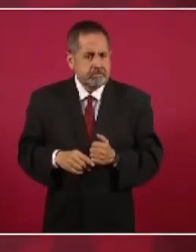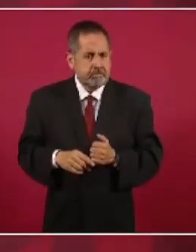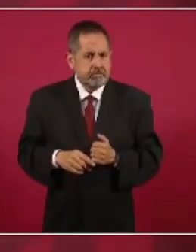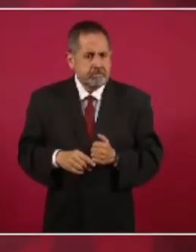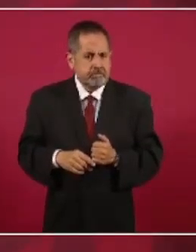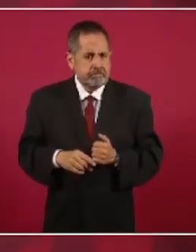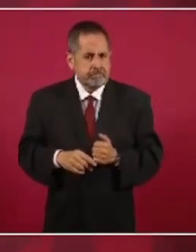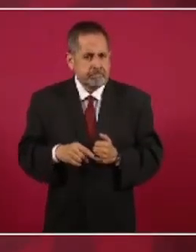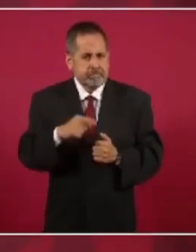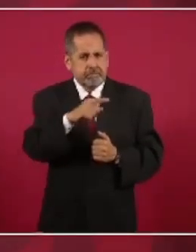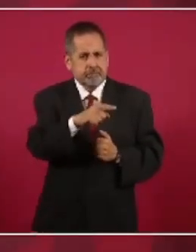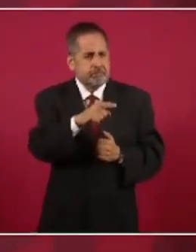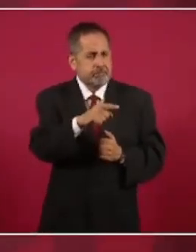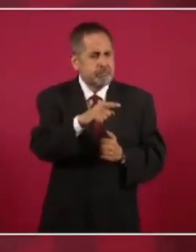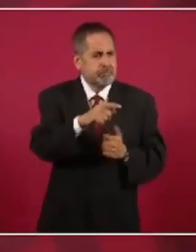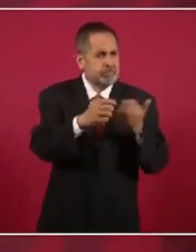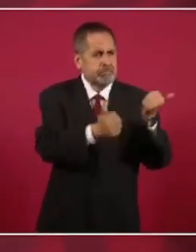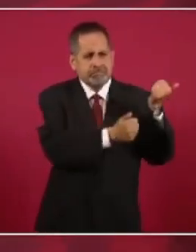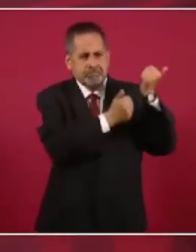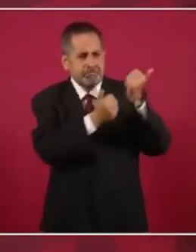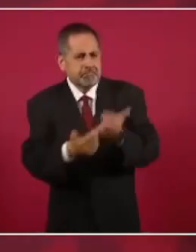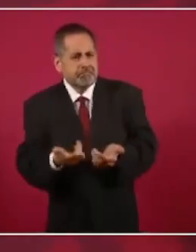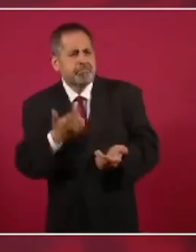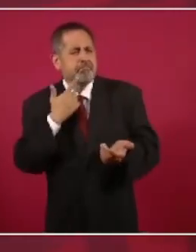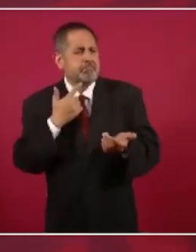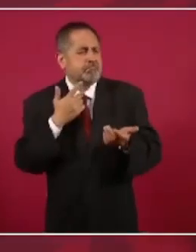hay tanta importación de gasolina,